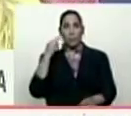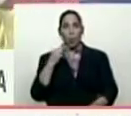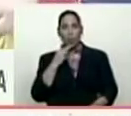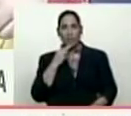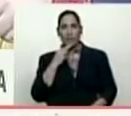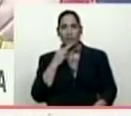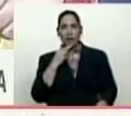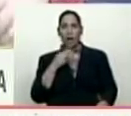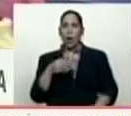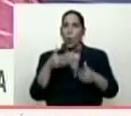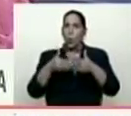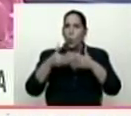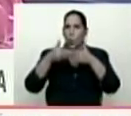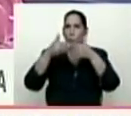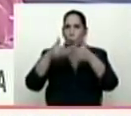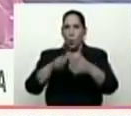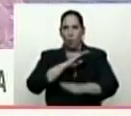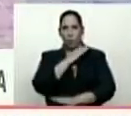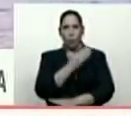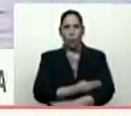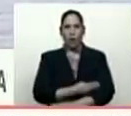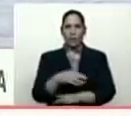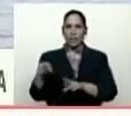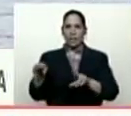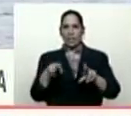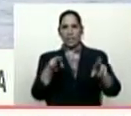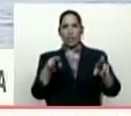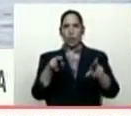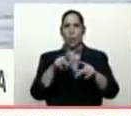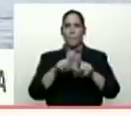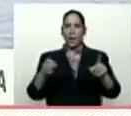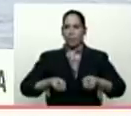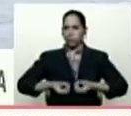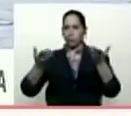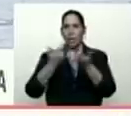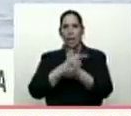río, caudaloso río como está hoy, para darles la libertad.